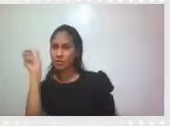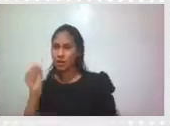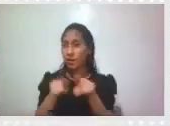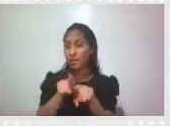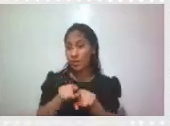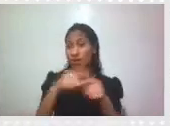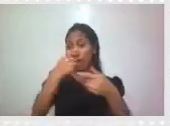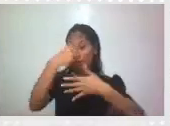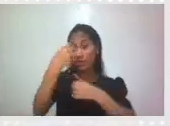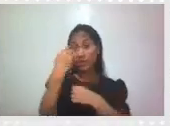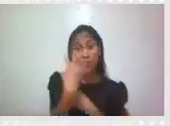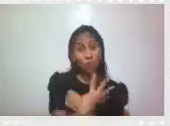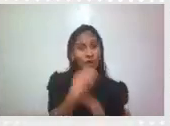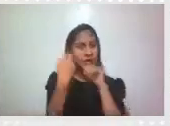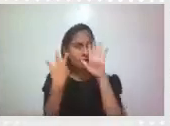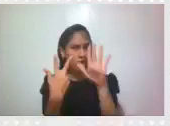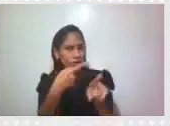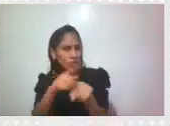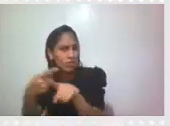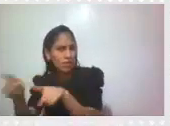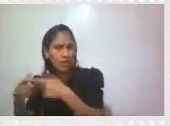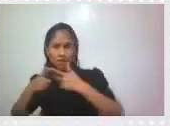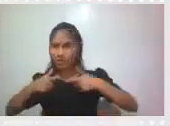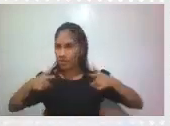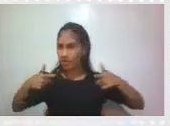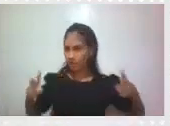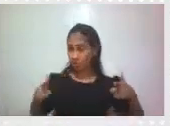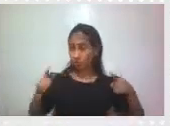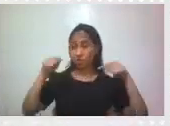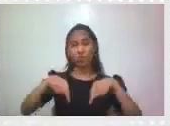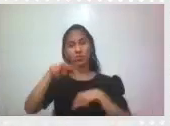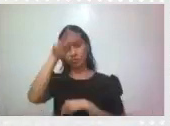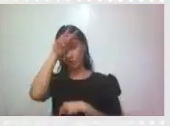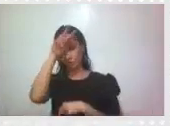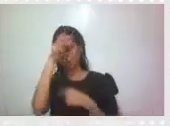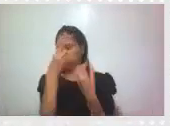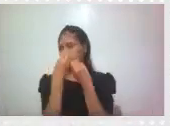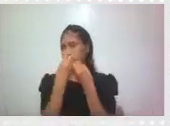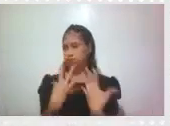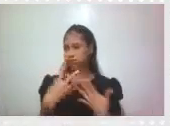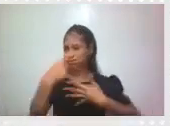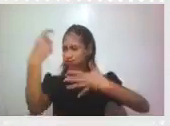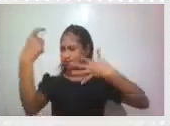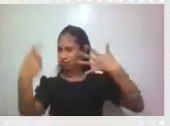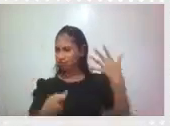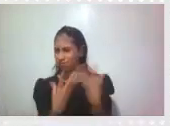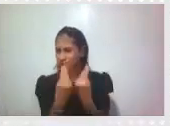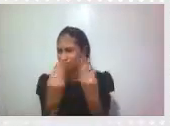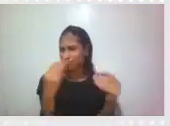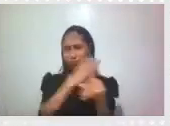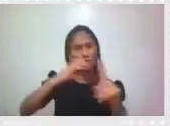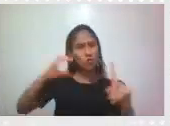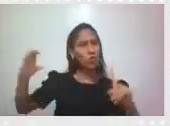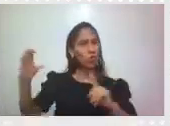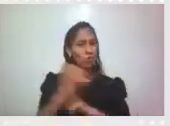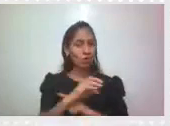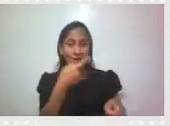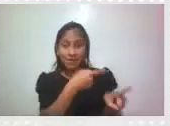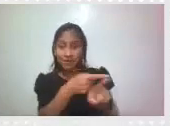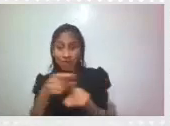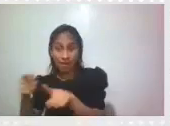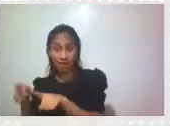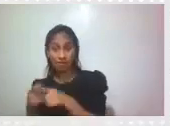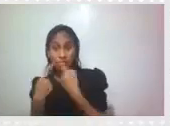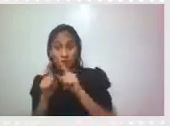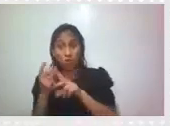lenguas. Definitivamente somos un país multicultural, pluriétnico, donde la interculturalidad no es una opción,